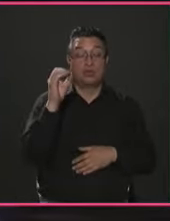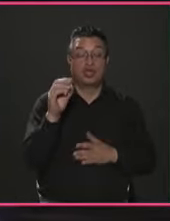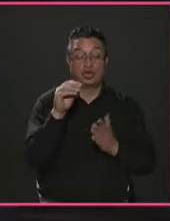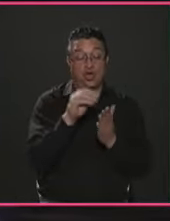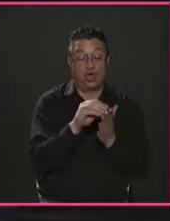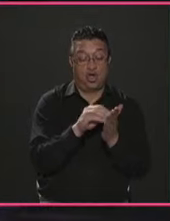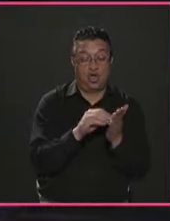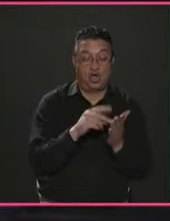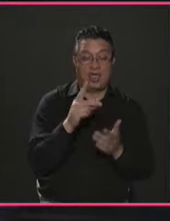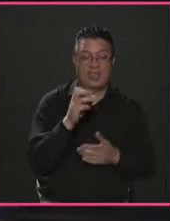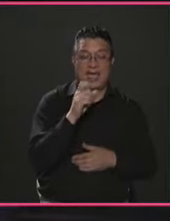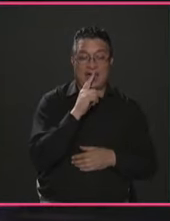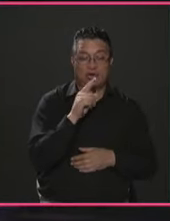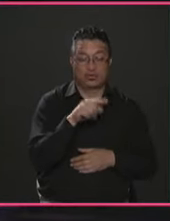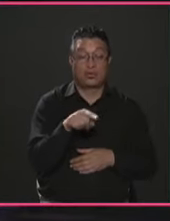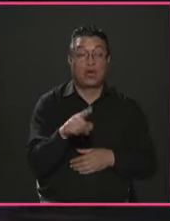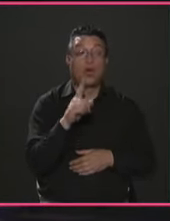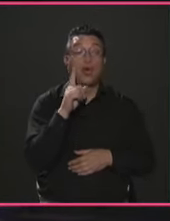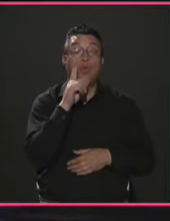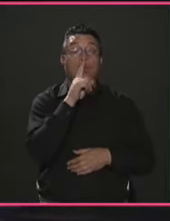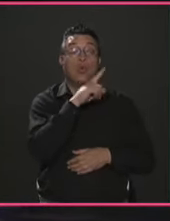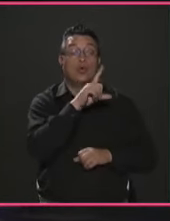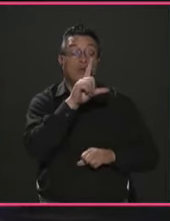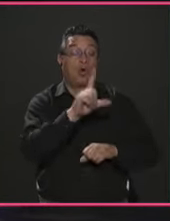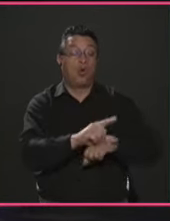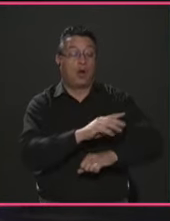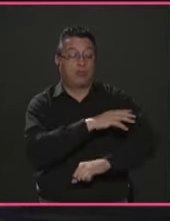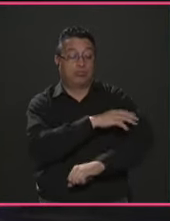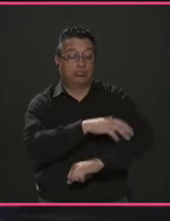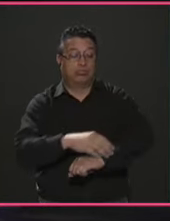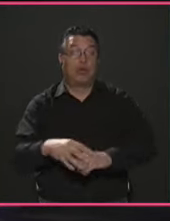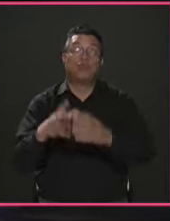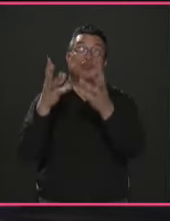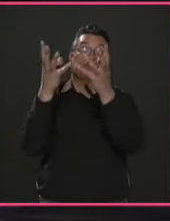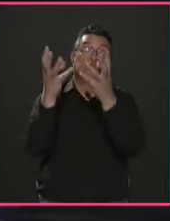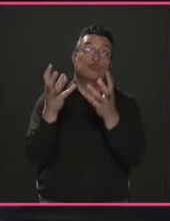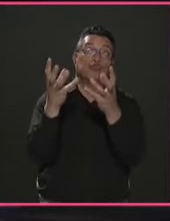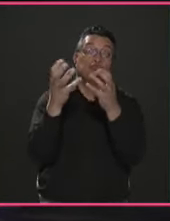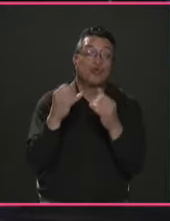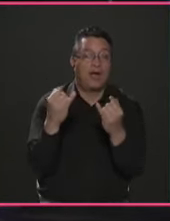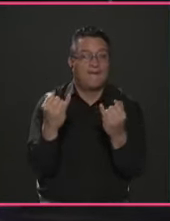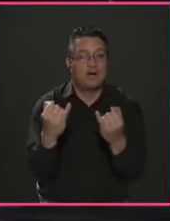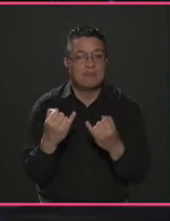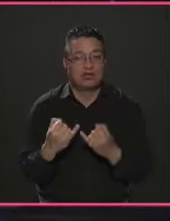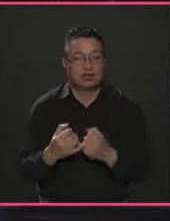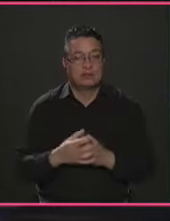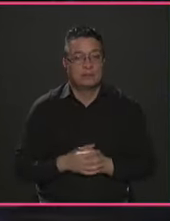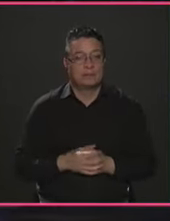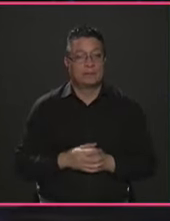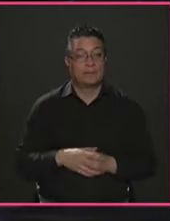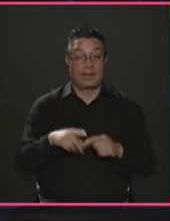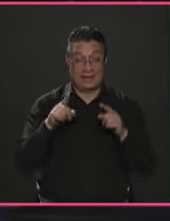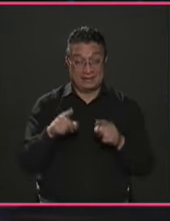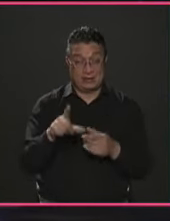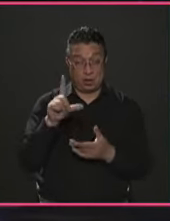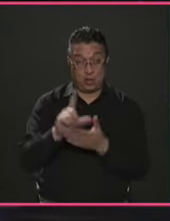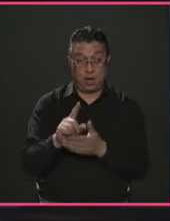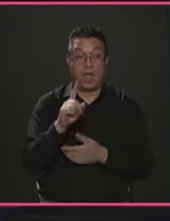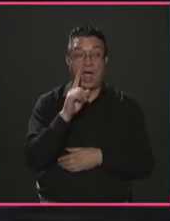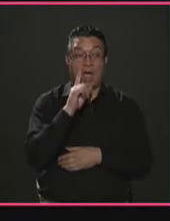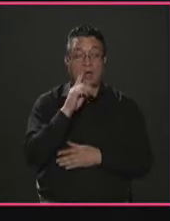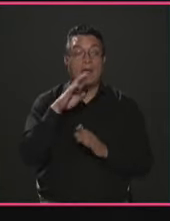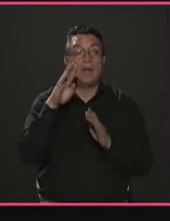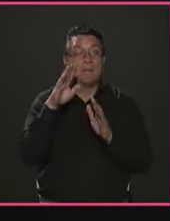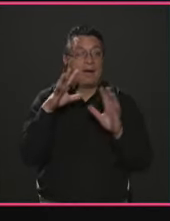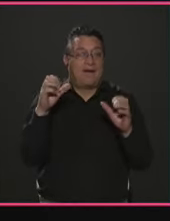datos Este es el último lugar donde se capta eh la información esta zona tiene la menor